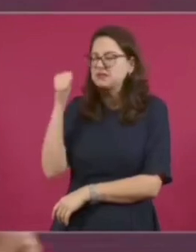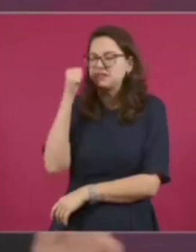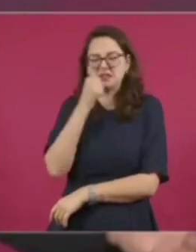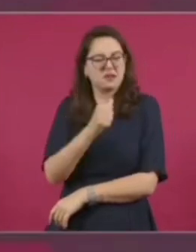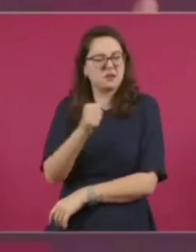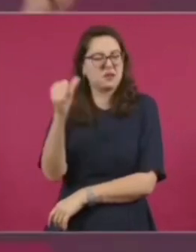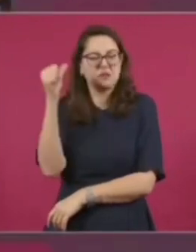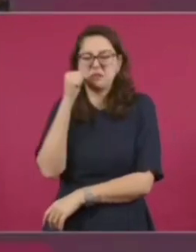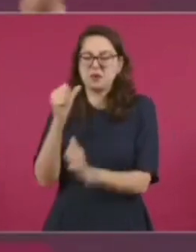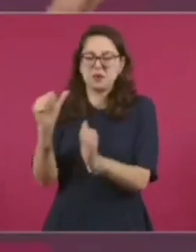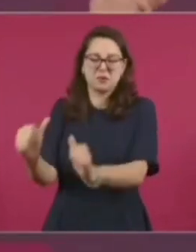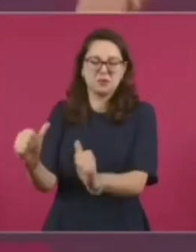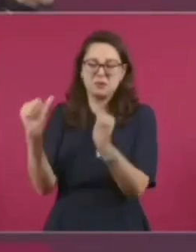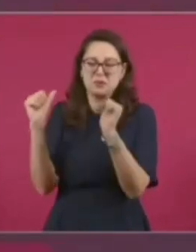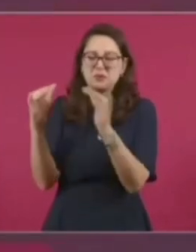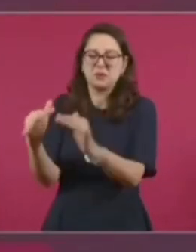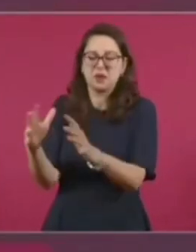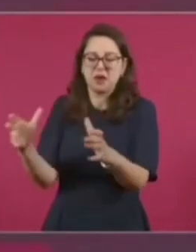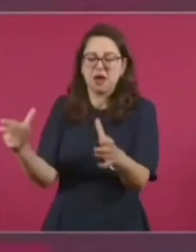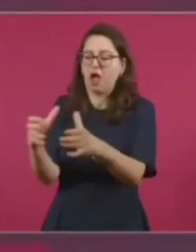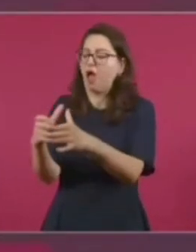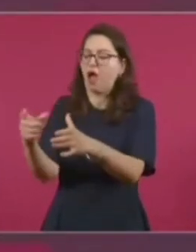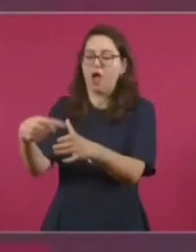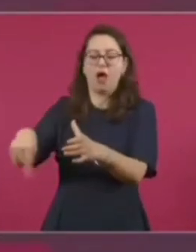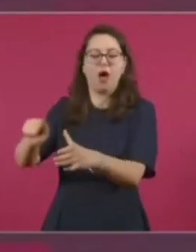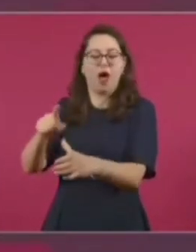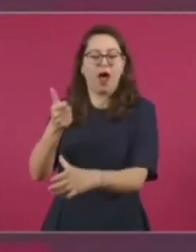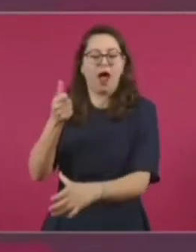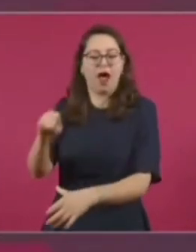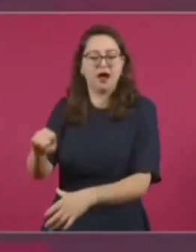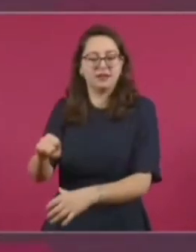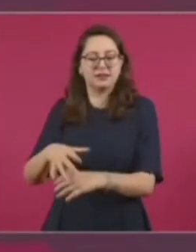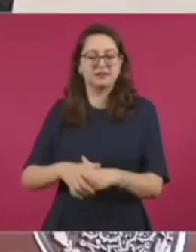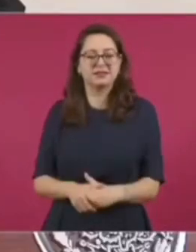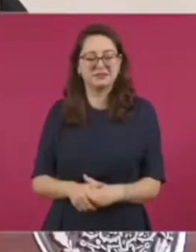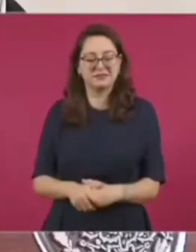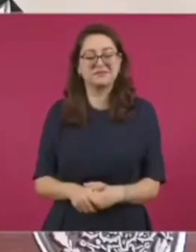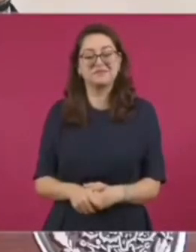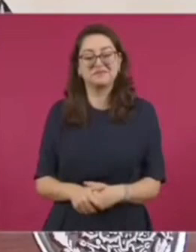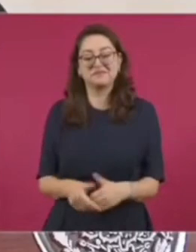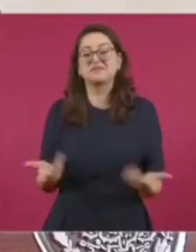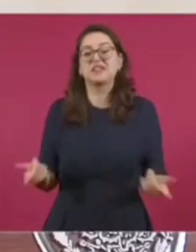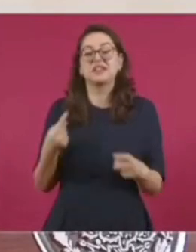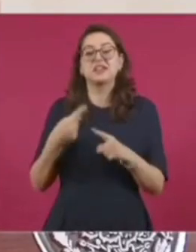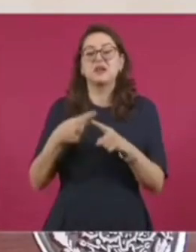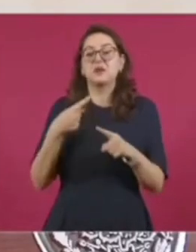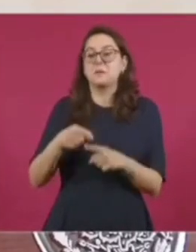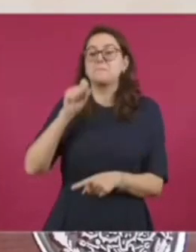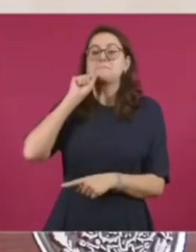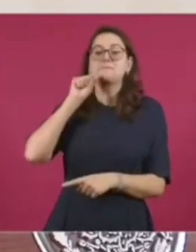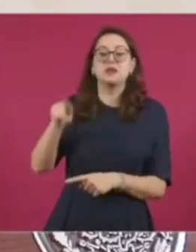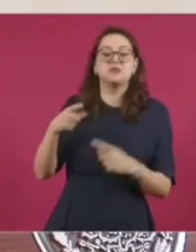Ahí llegan todos los intelectuales. Vargas Llosa, ¿no?